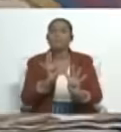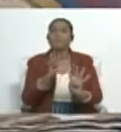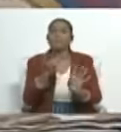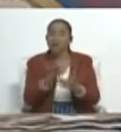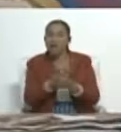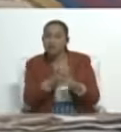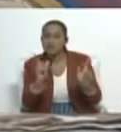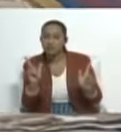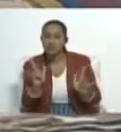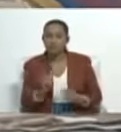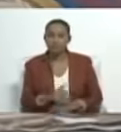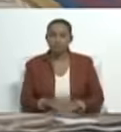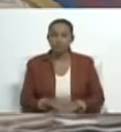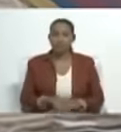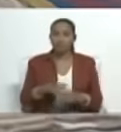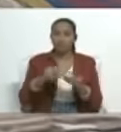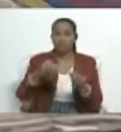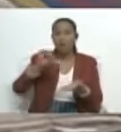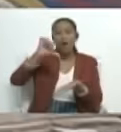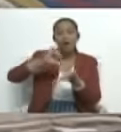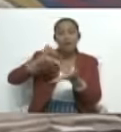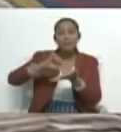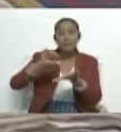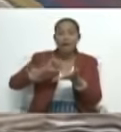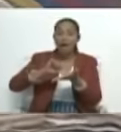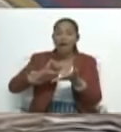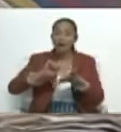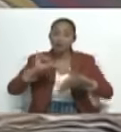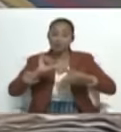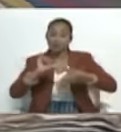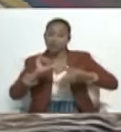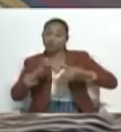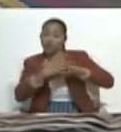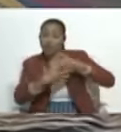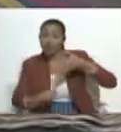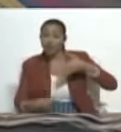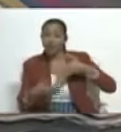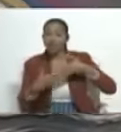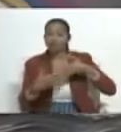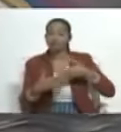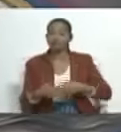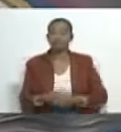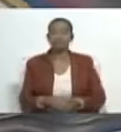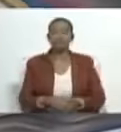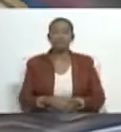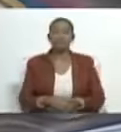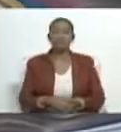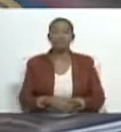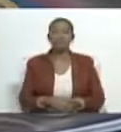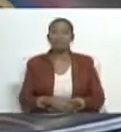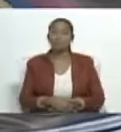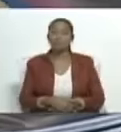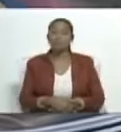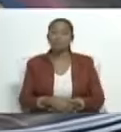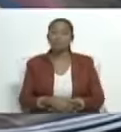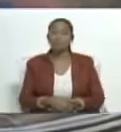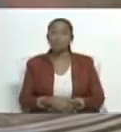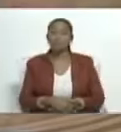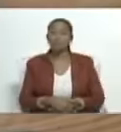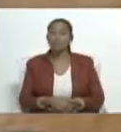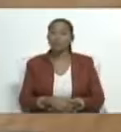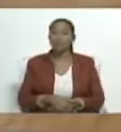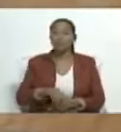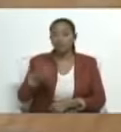capitales de nuestra Sudamérica. Y esta chispa de unión